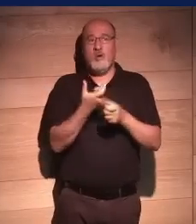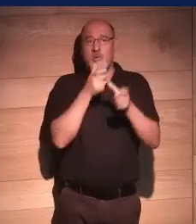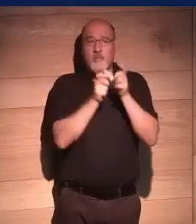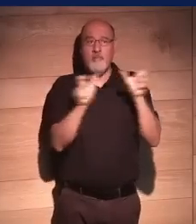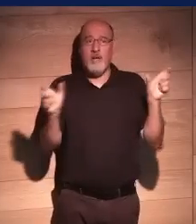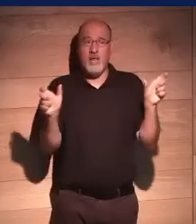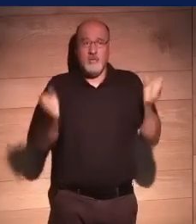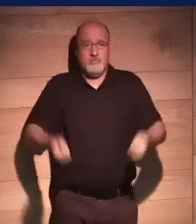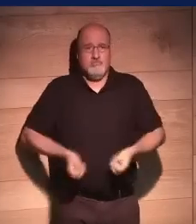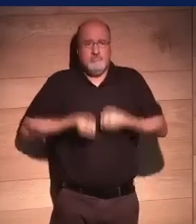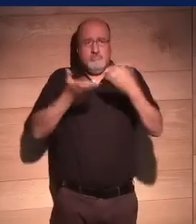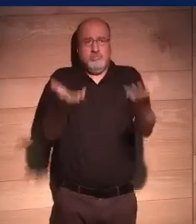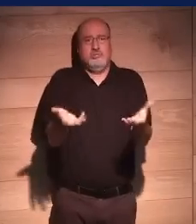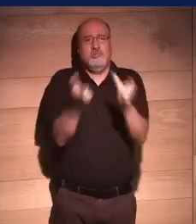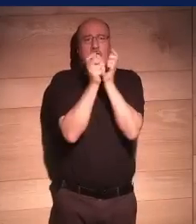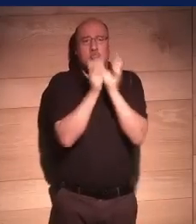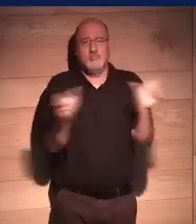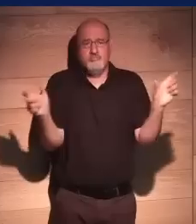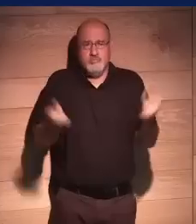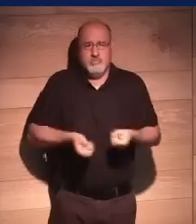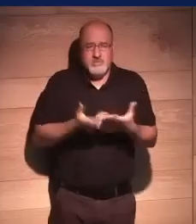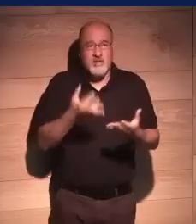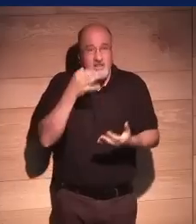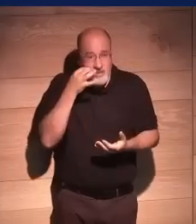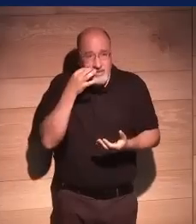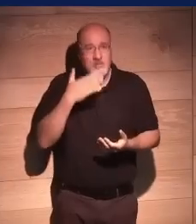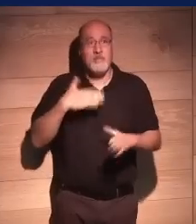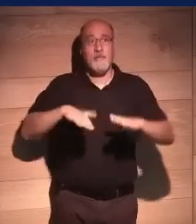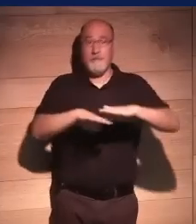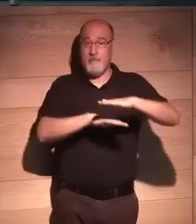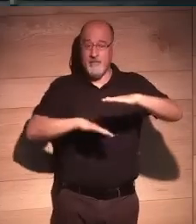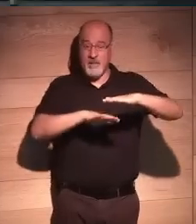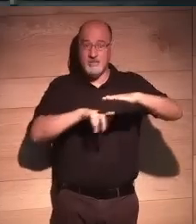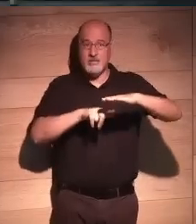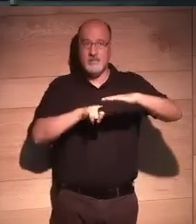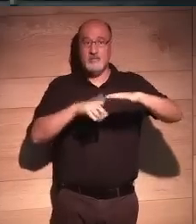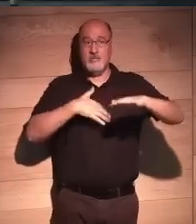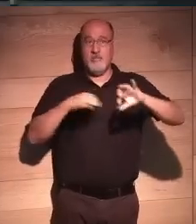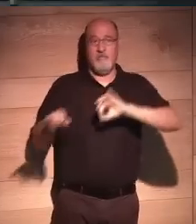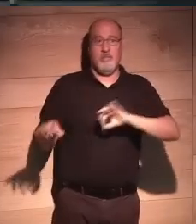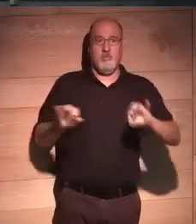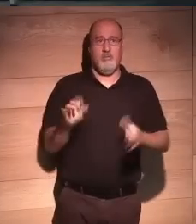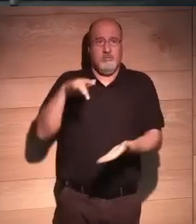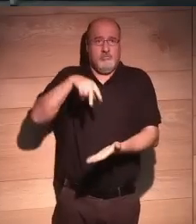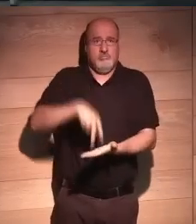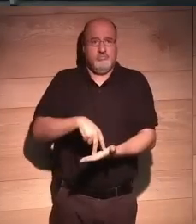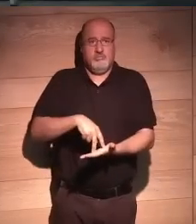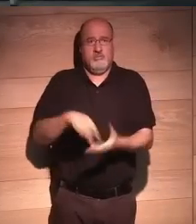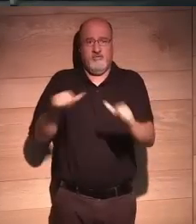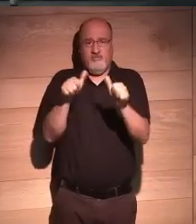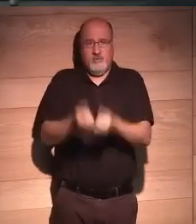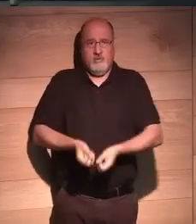que intenta transmitirlas con una verdad que se basa únicamente en colocarme yo en el lugar donde tengo